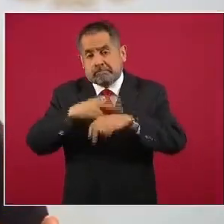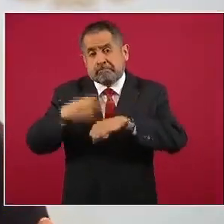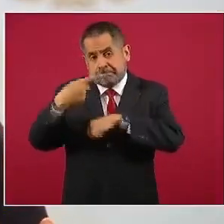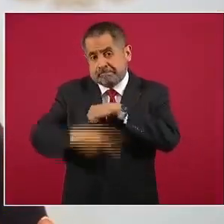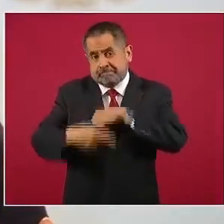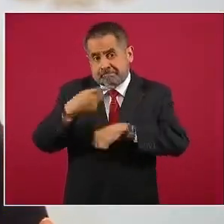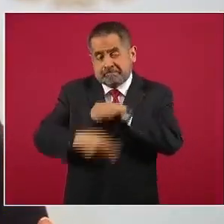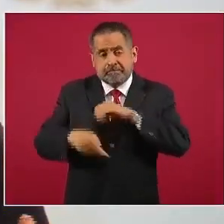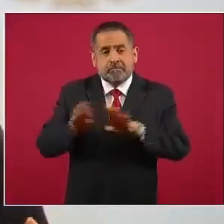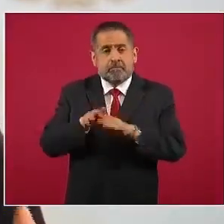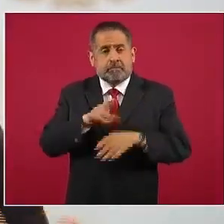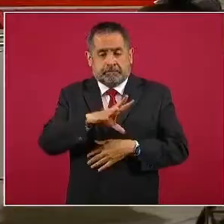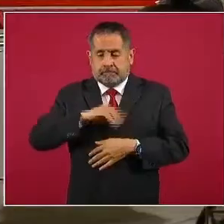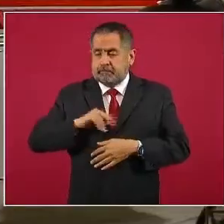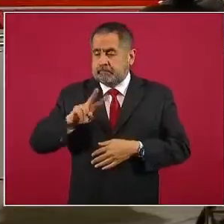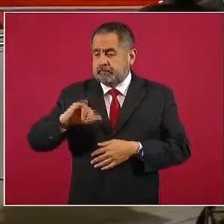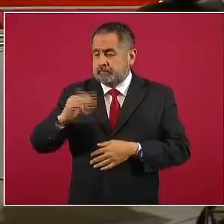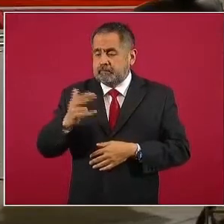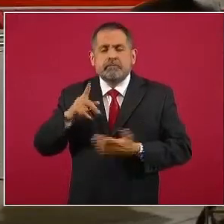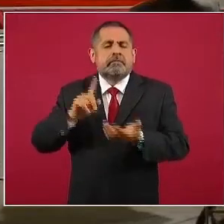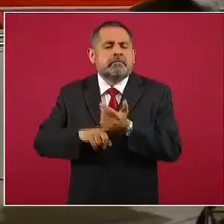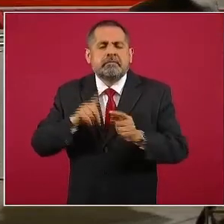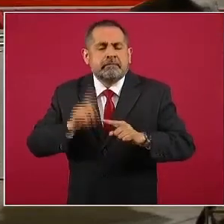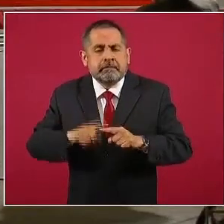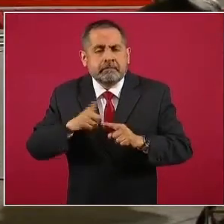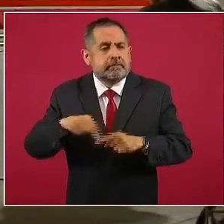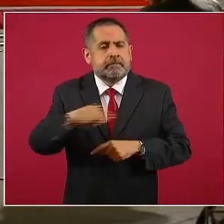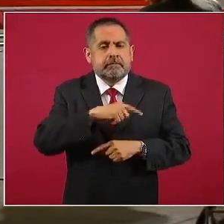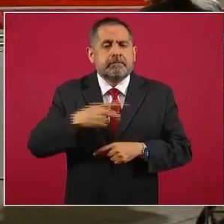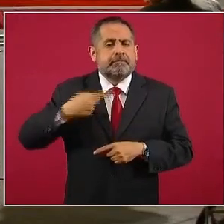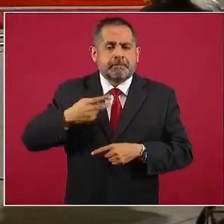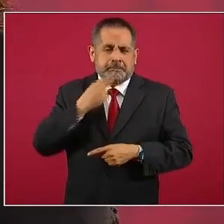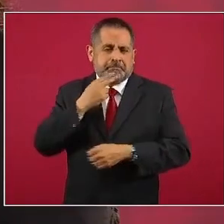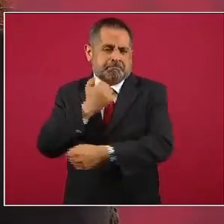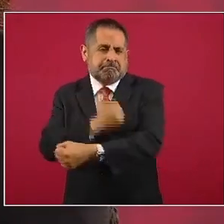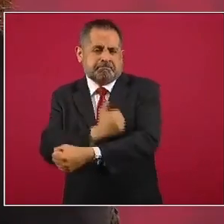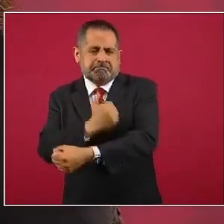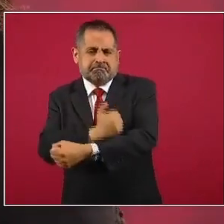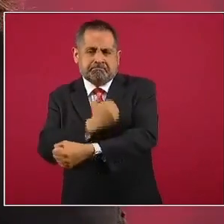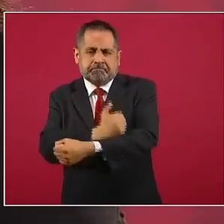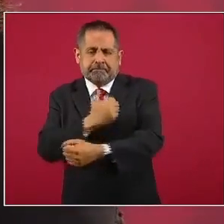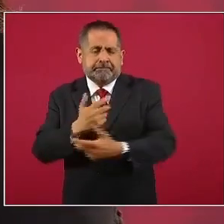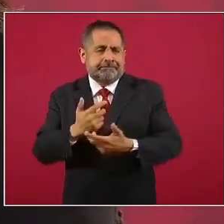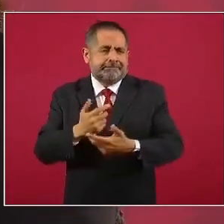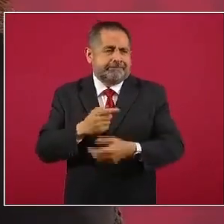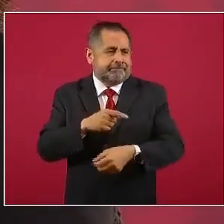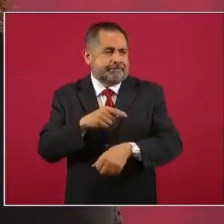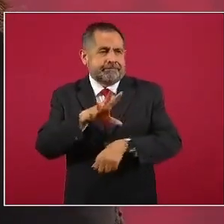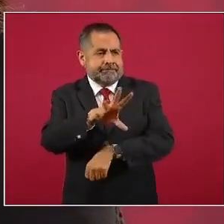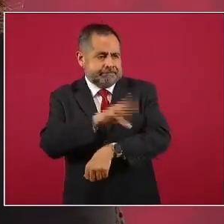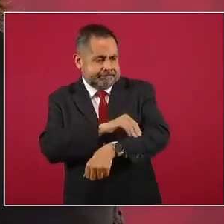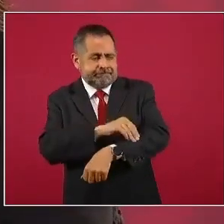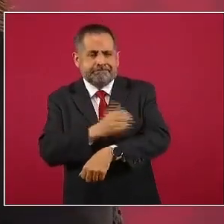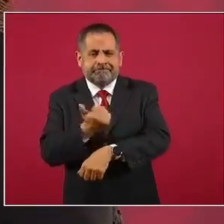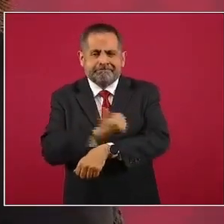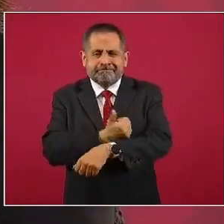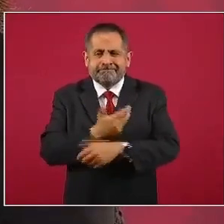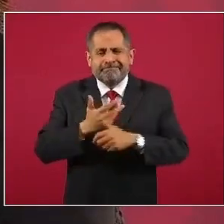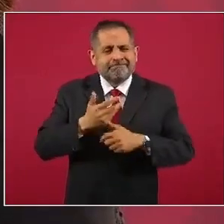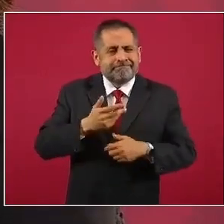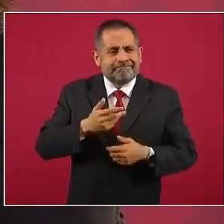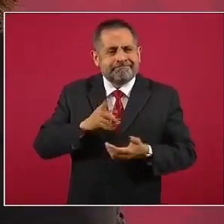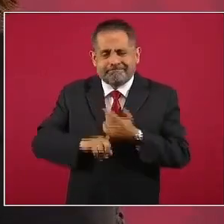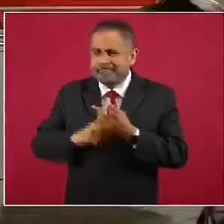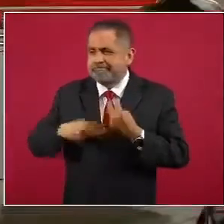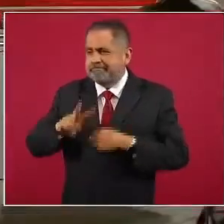tener infecciones por VIH son las personas que utilizan drogas. Entonces, nuevamente señalo la importancia de verlo desde